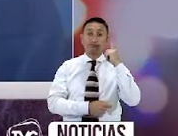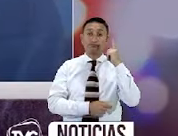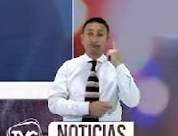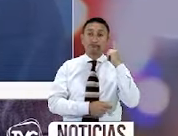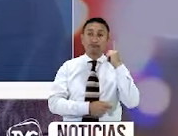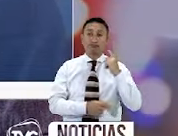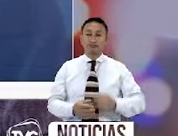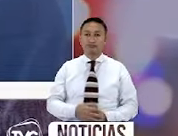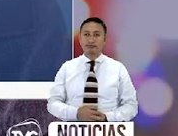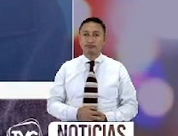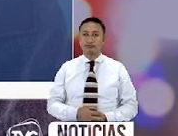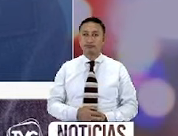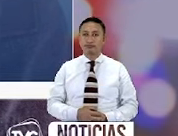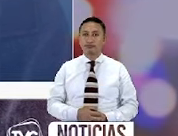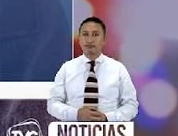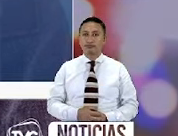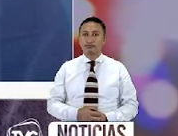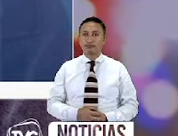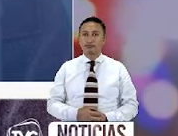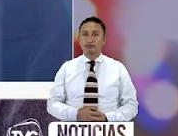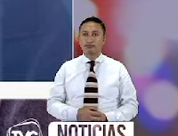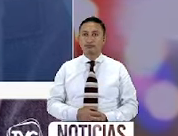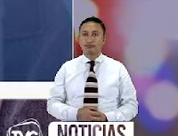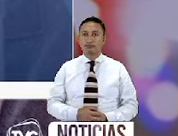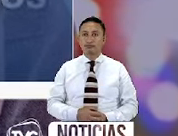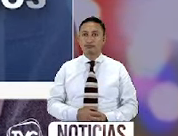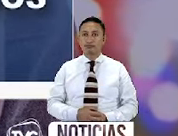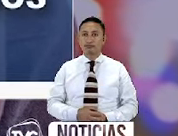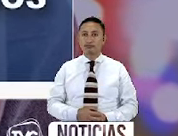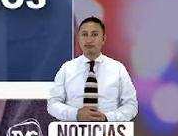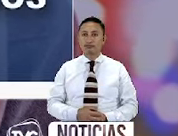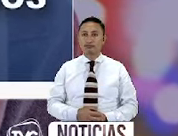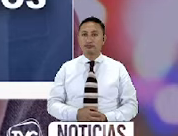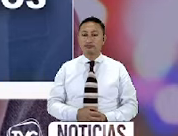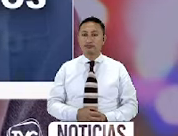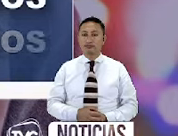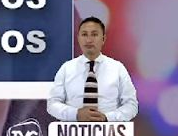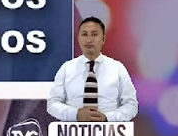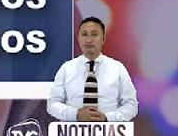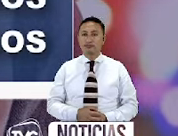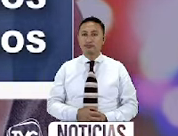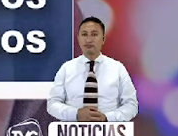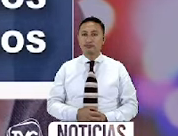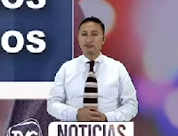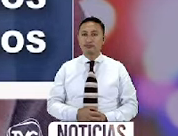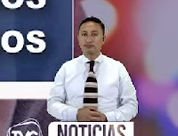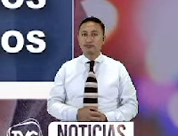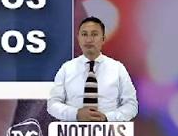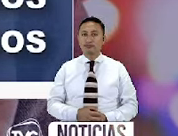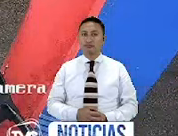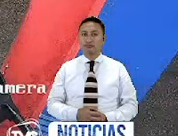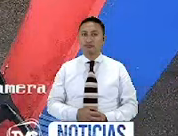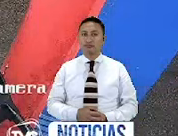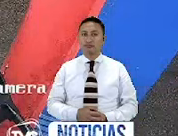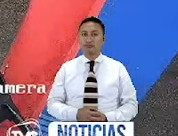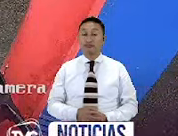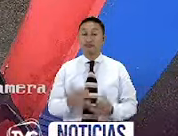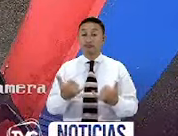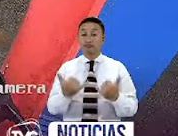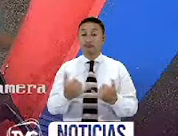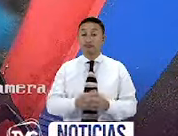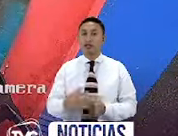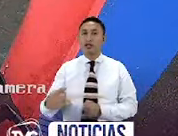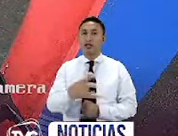y asesinato se castigarán con hasta 30 años de reclusión. Ahora bien, las sanciones que han